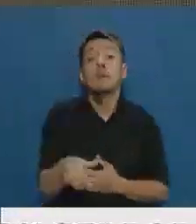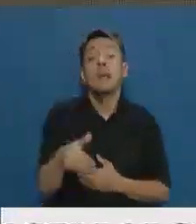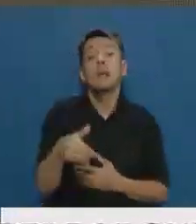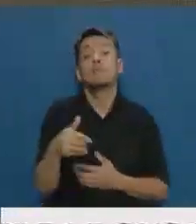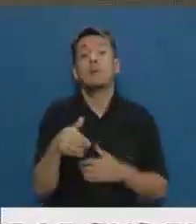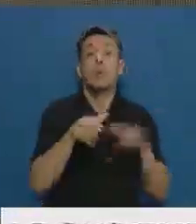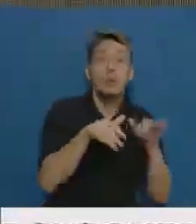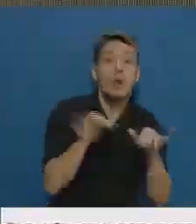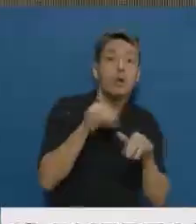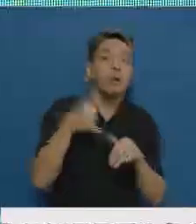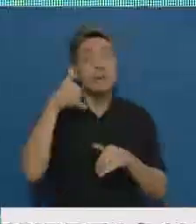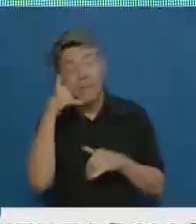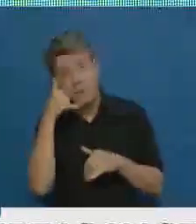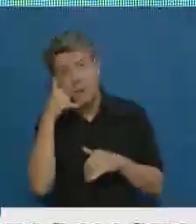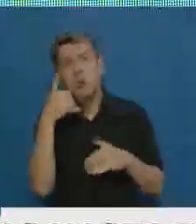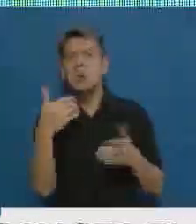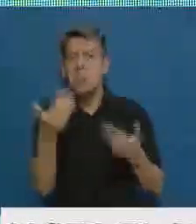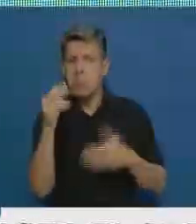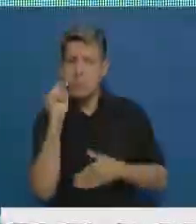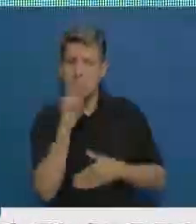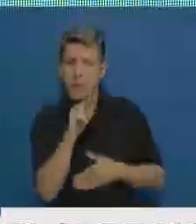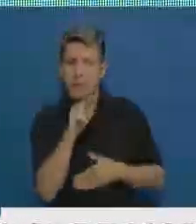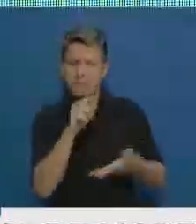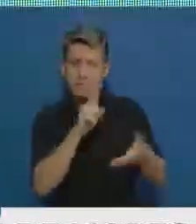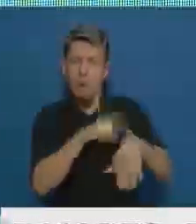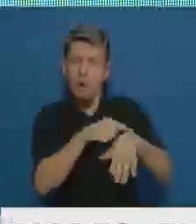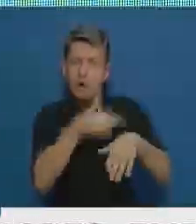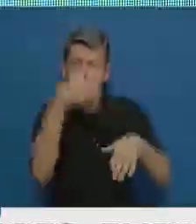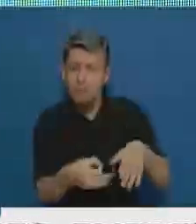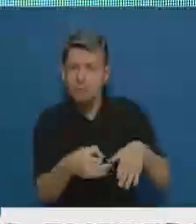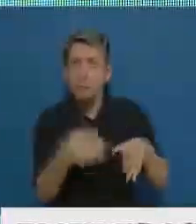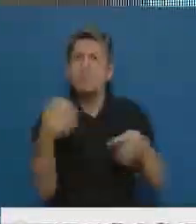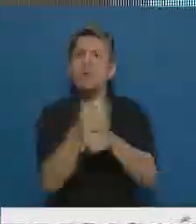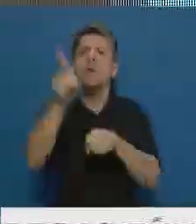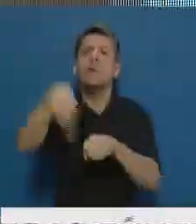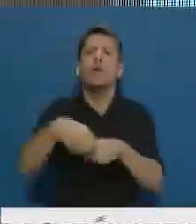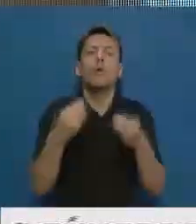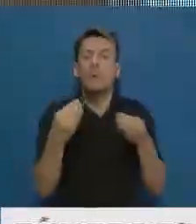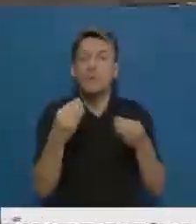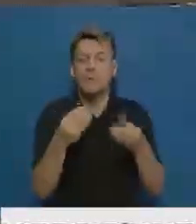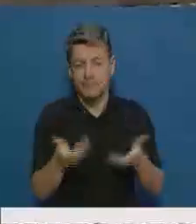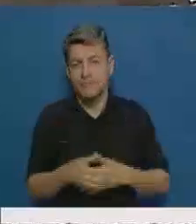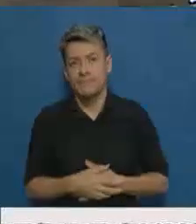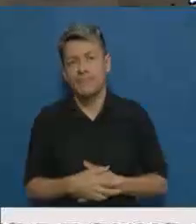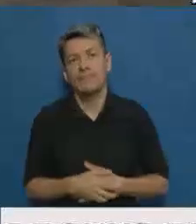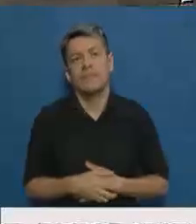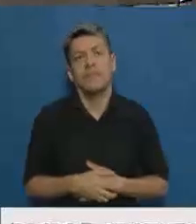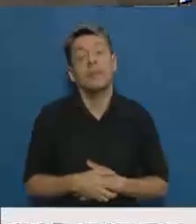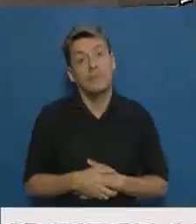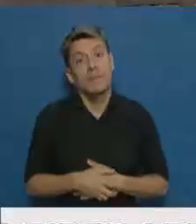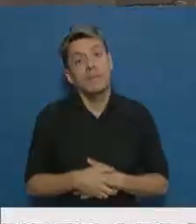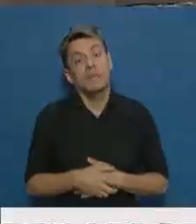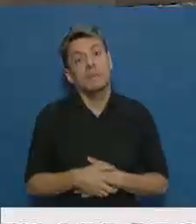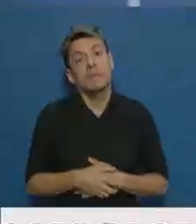alguna computadora previo a salir a tomar el colectivo, la posibilidad de saber exactamente cuánto falta para, claro, que llegue el colectivo a la parada. Porque sin duda que va a haber un